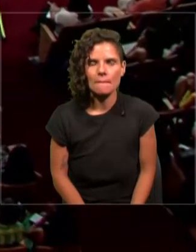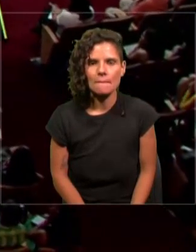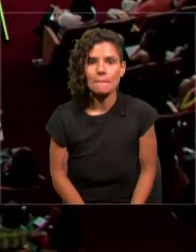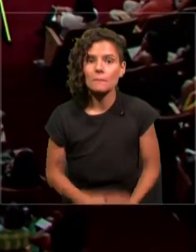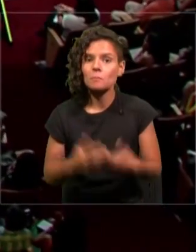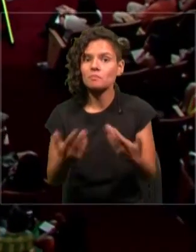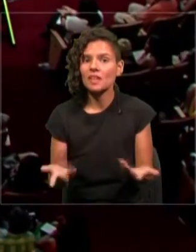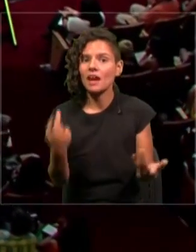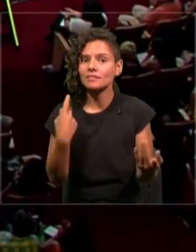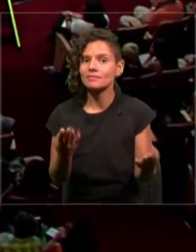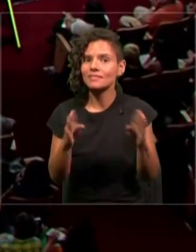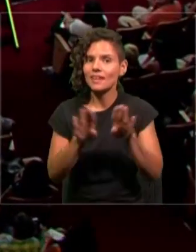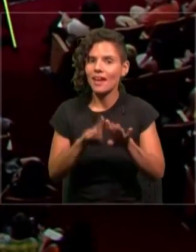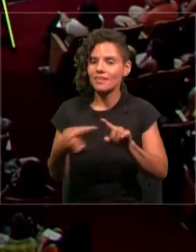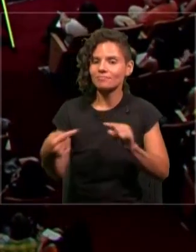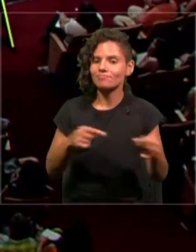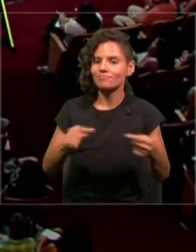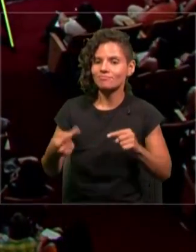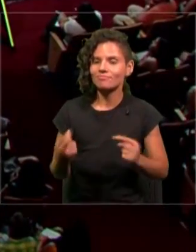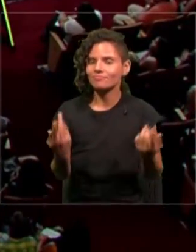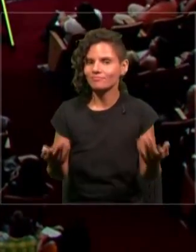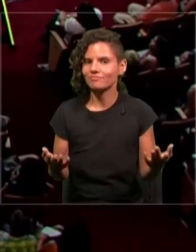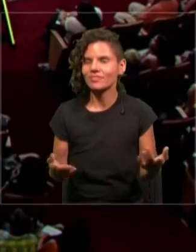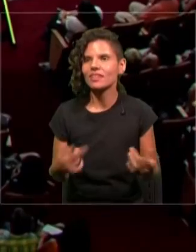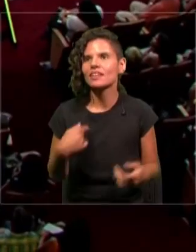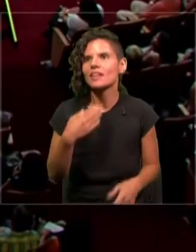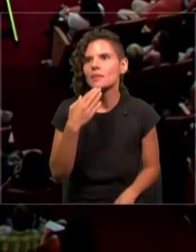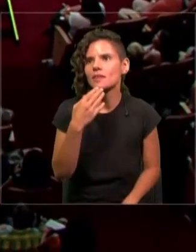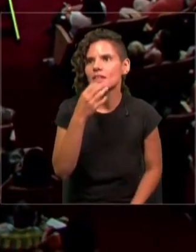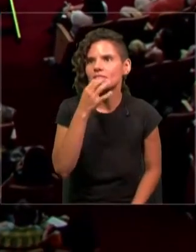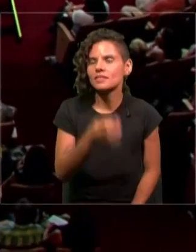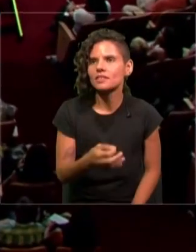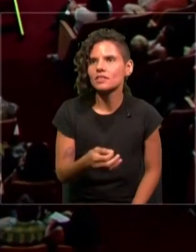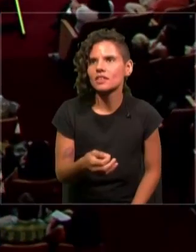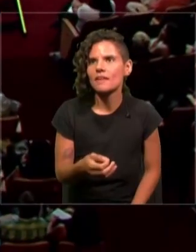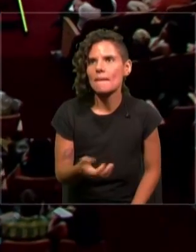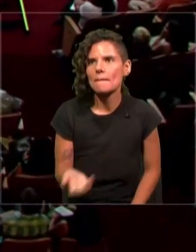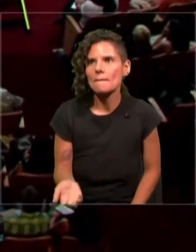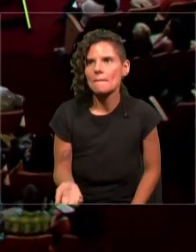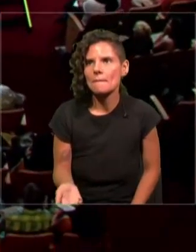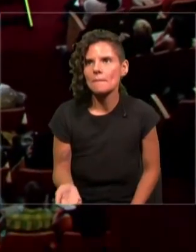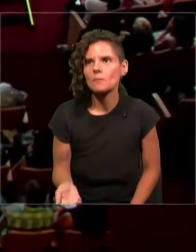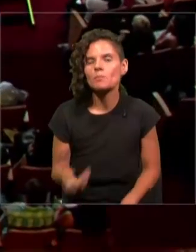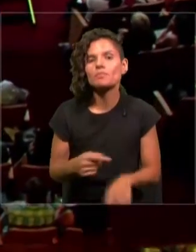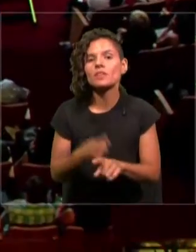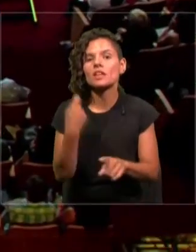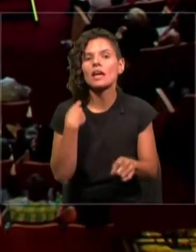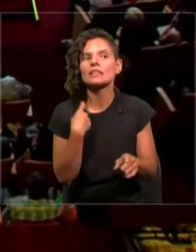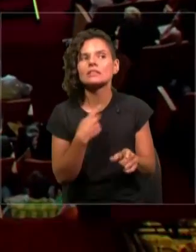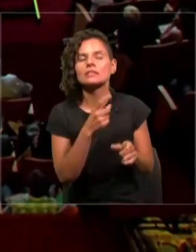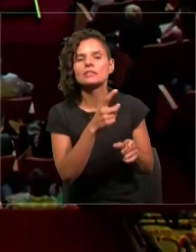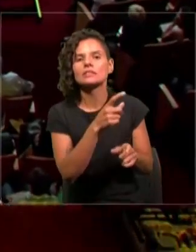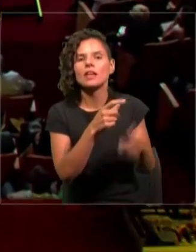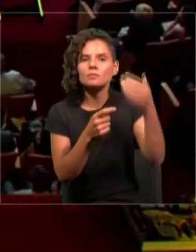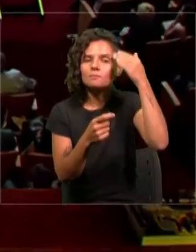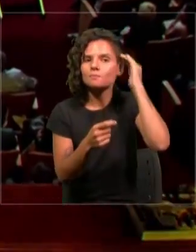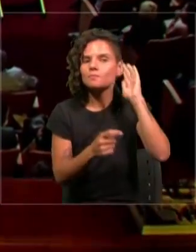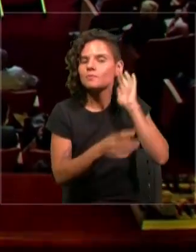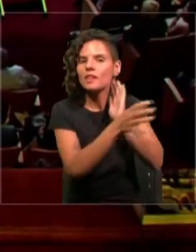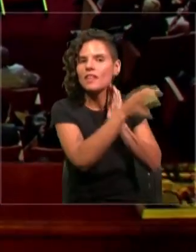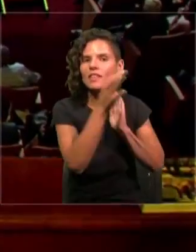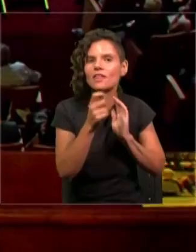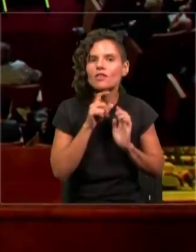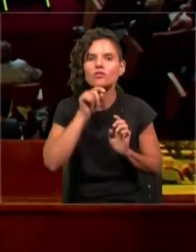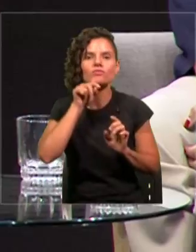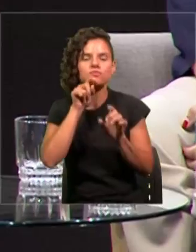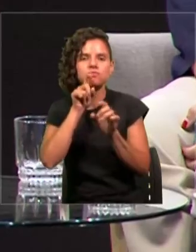Para cerrar este diálogo y haciendo la salvedad de que vamos a tomar en las palabras de Gabriela Mistral la figura del cóndor, no como lo